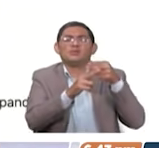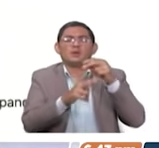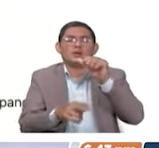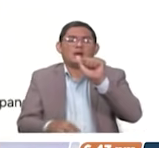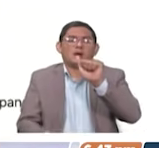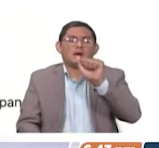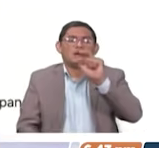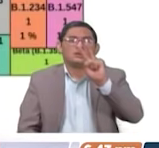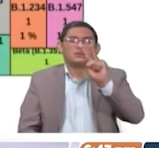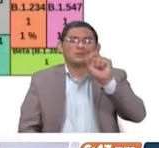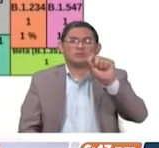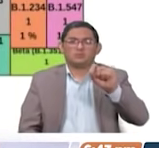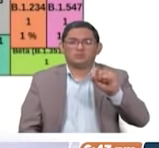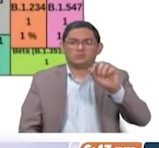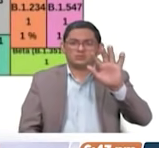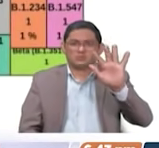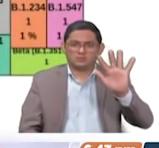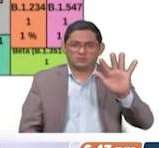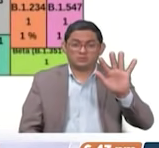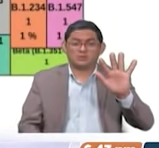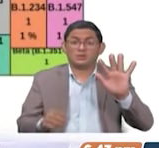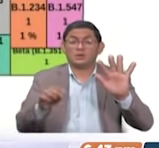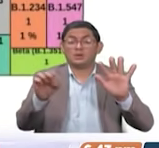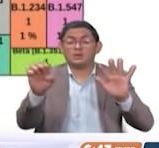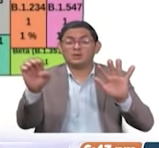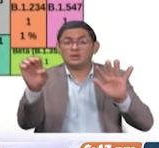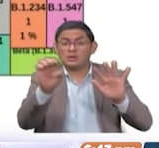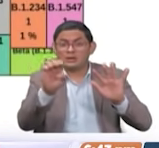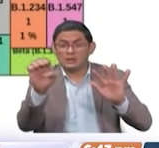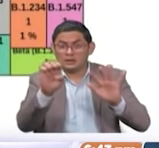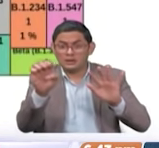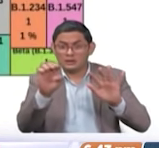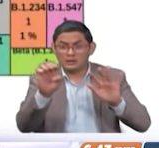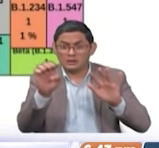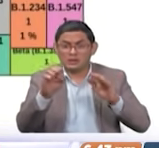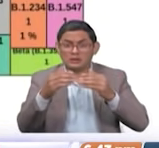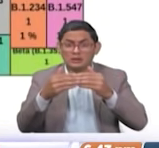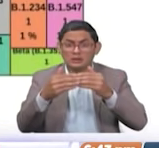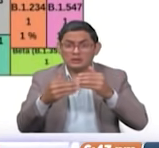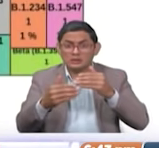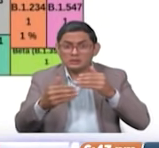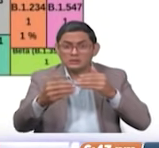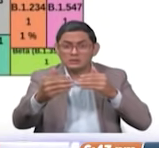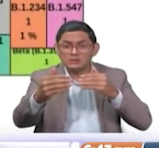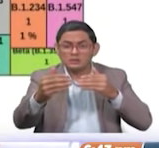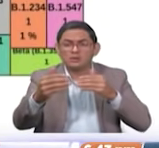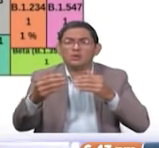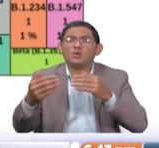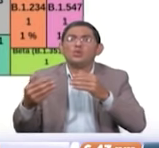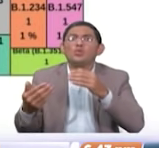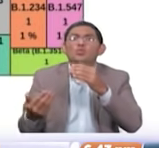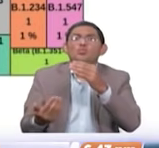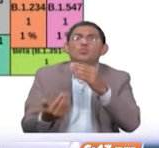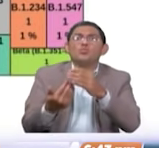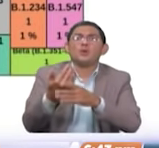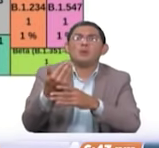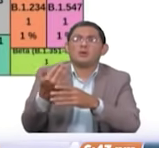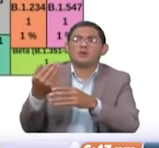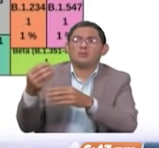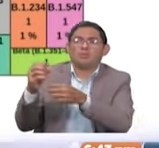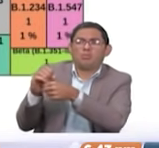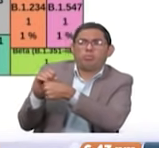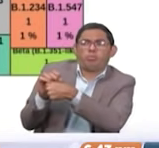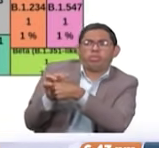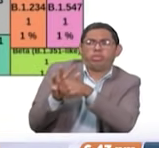2.5 a partir de enero detectamos casos importados de la variante beta